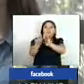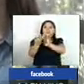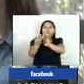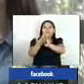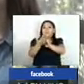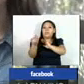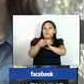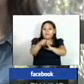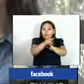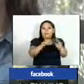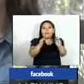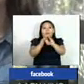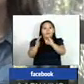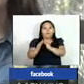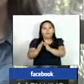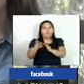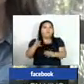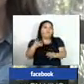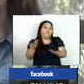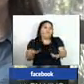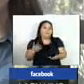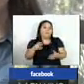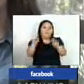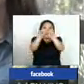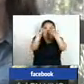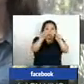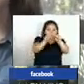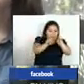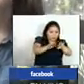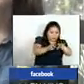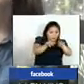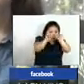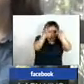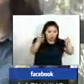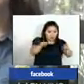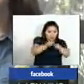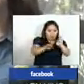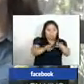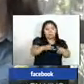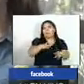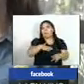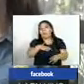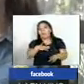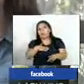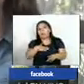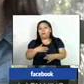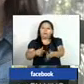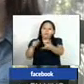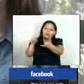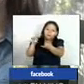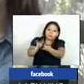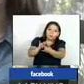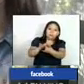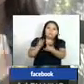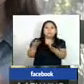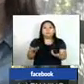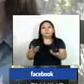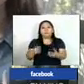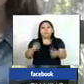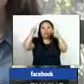necesitan en sus hogares tener computadoras, accesorios electrónicos como